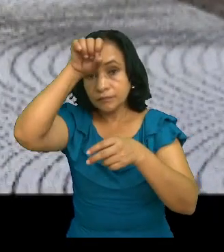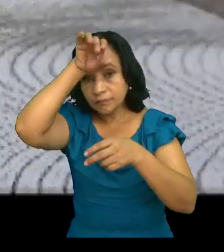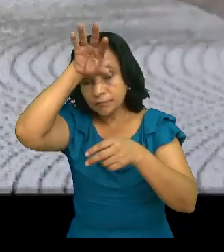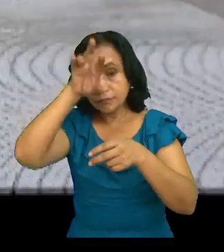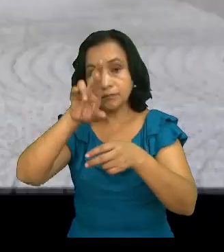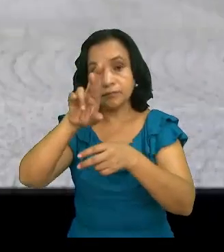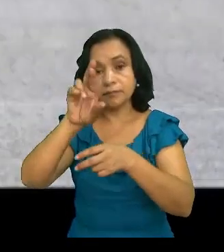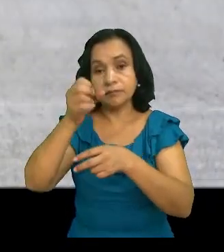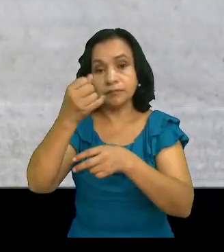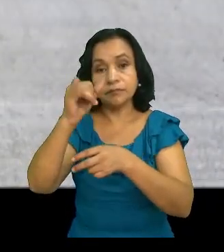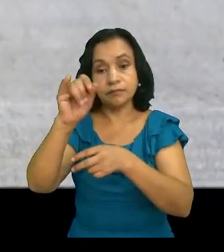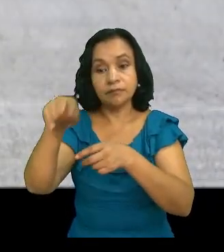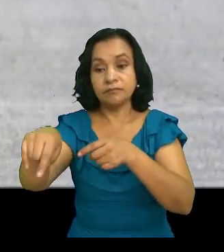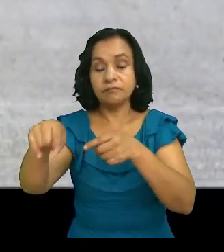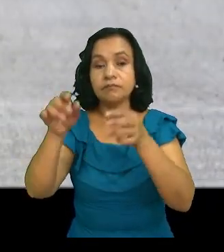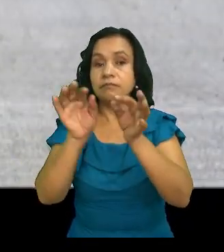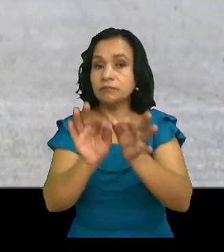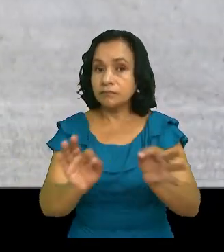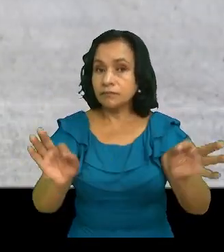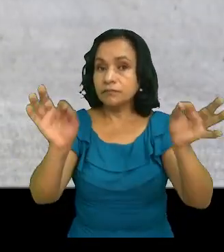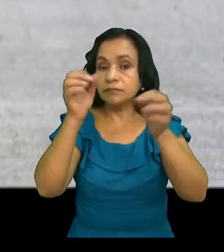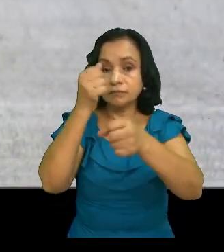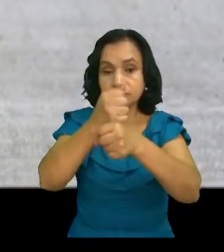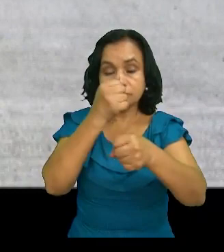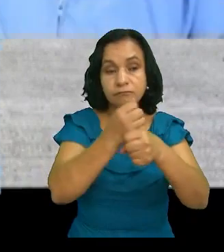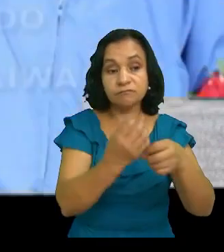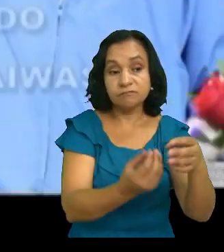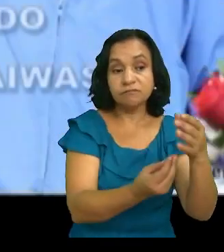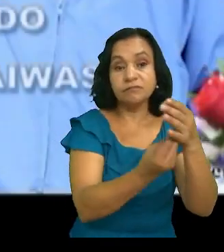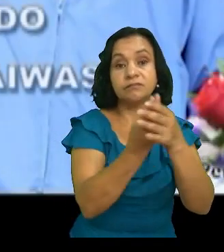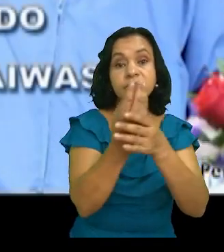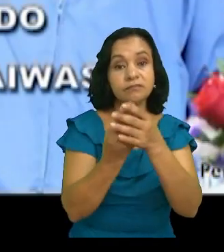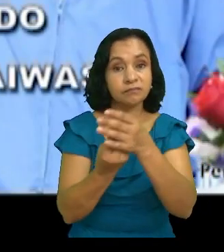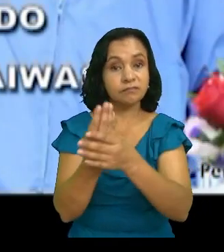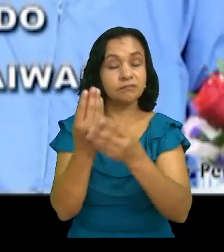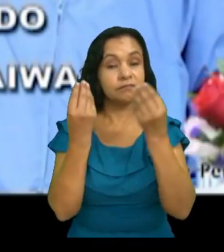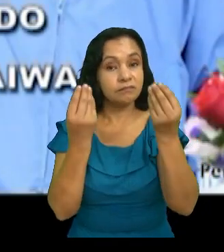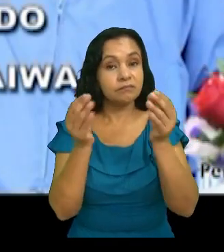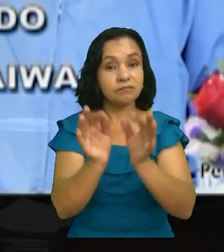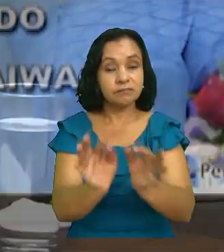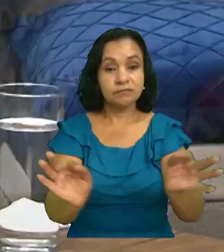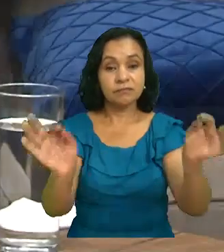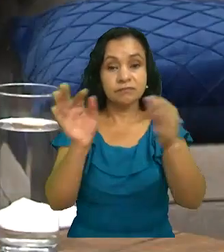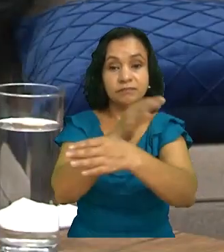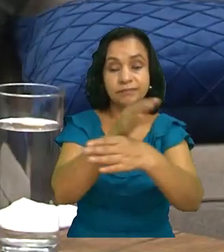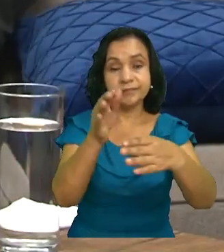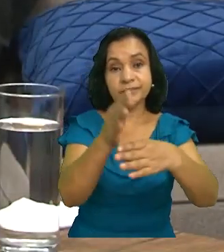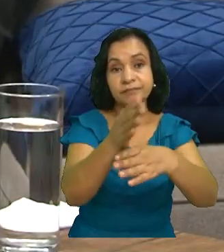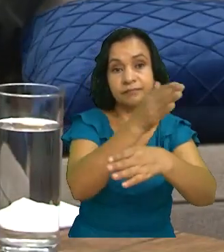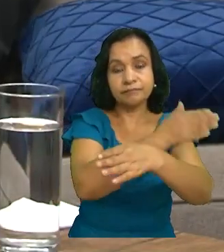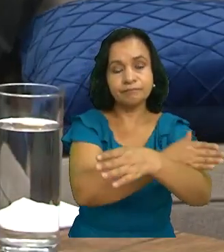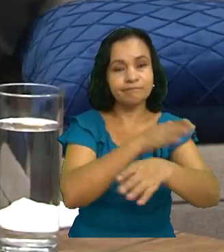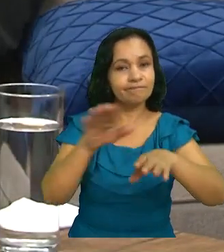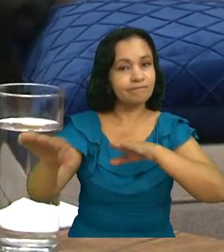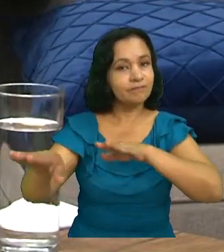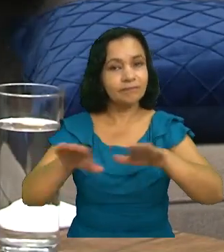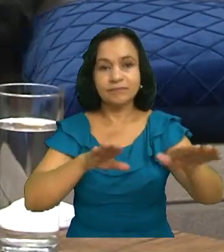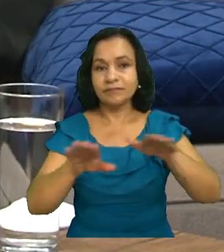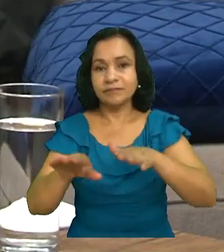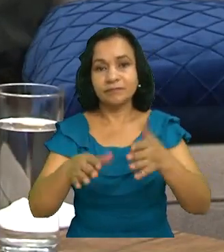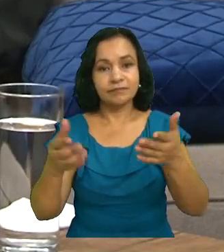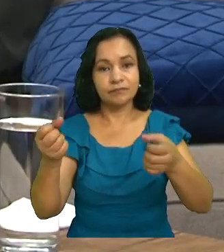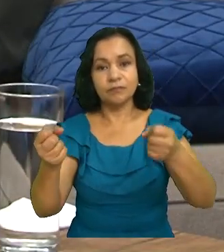Rosita. Tienen una alta producción que en el pasado no se podía